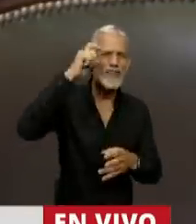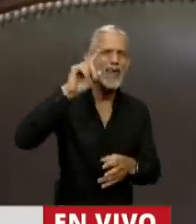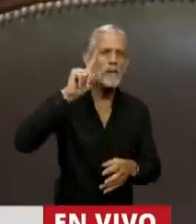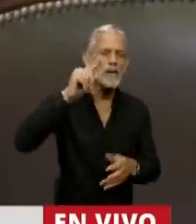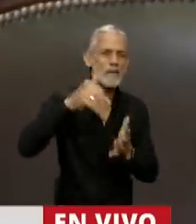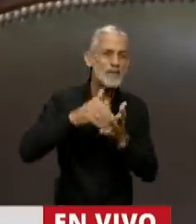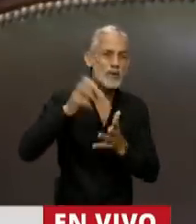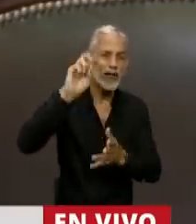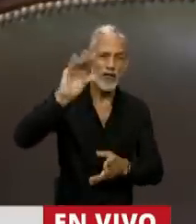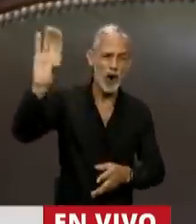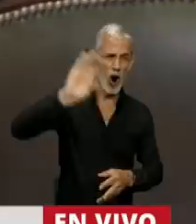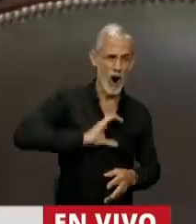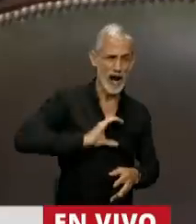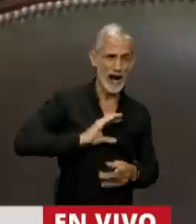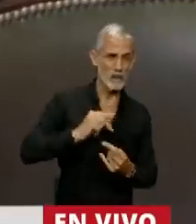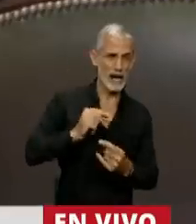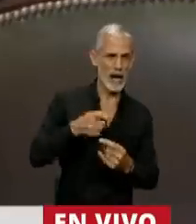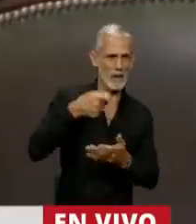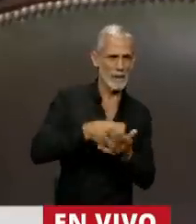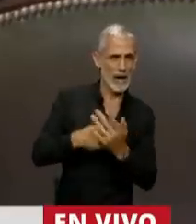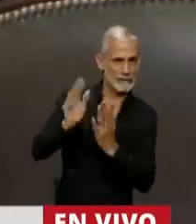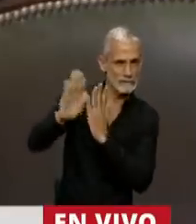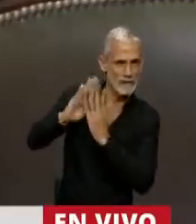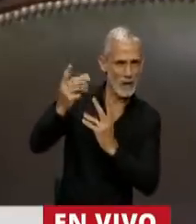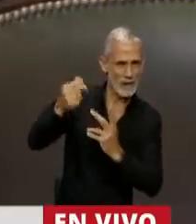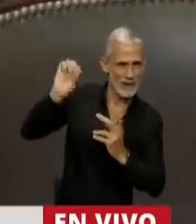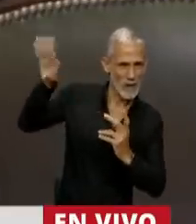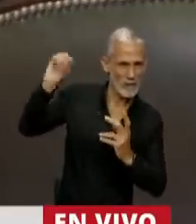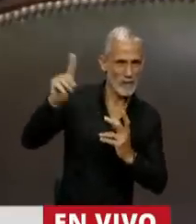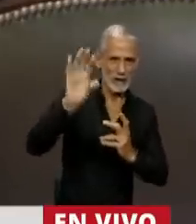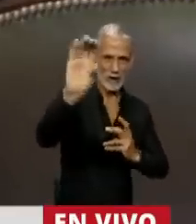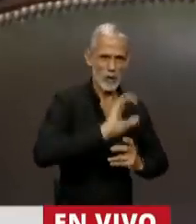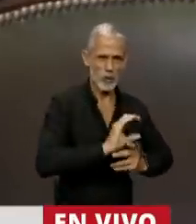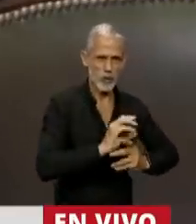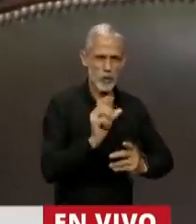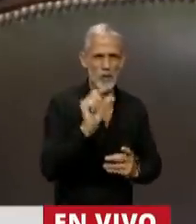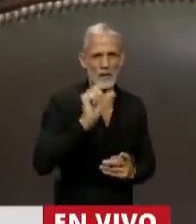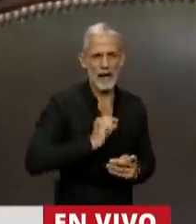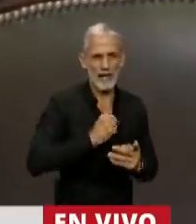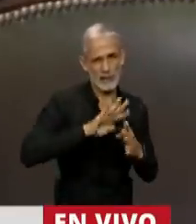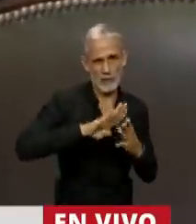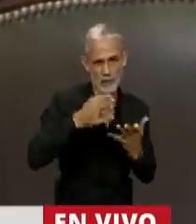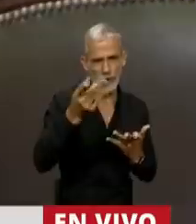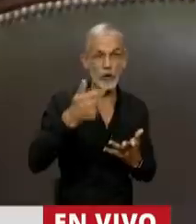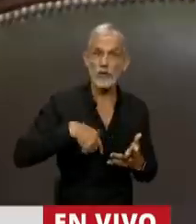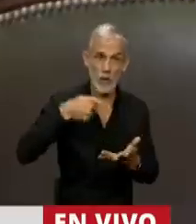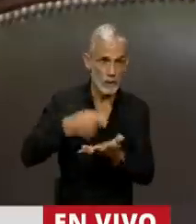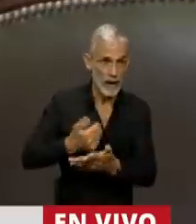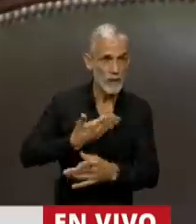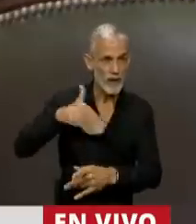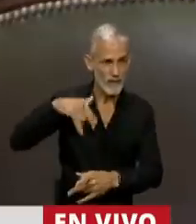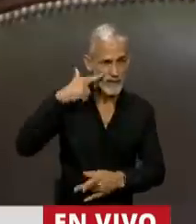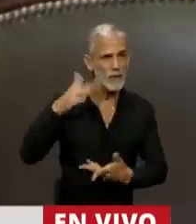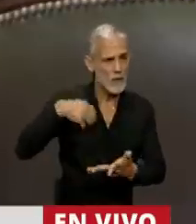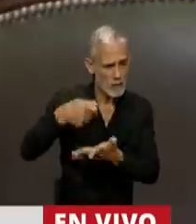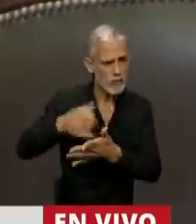de dólares en deuda para financiar la fuga. Porque uno aparte recién escuchaba que no sabemos gobernar sin plata. Miren, nosotros le pagamos al Fondo Monetario. Y